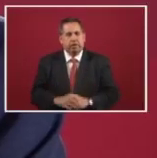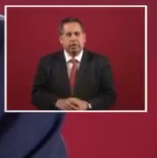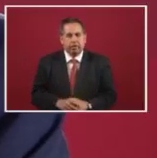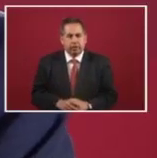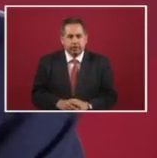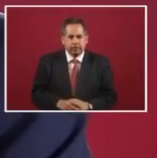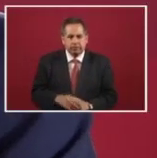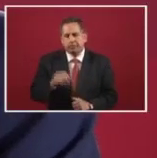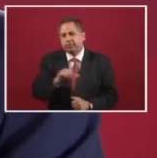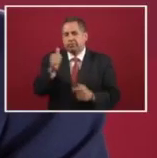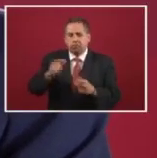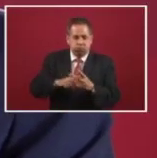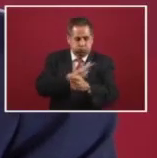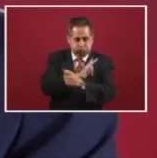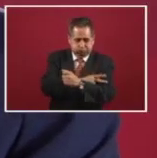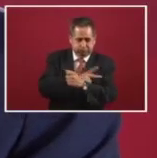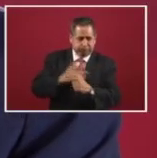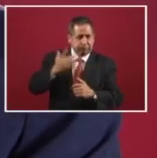Lo otro